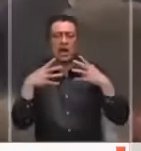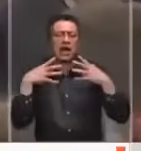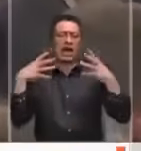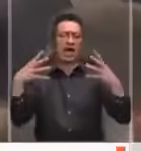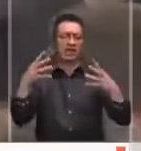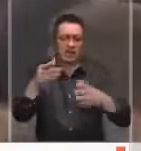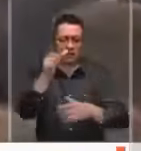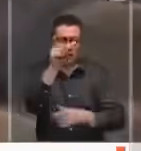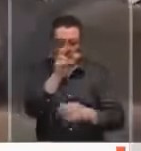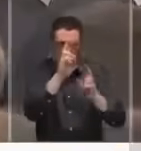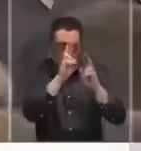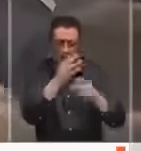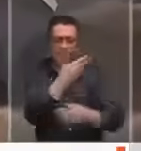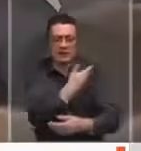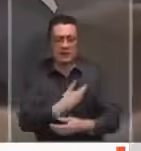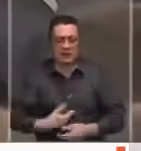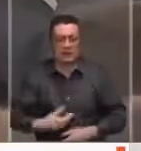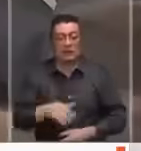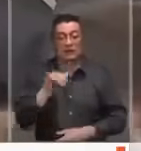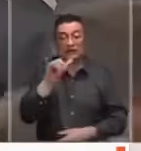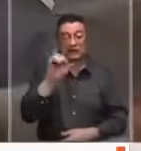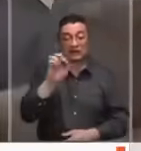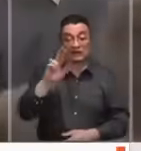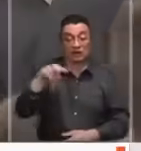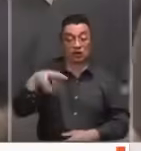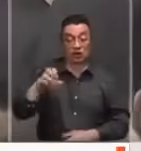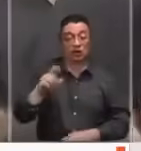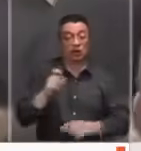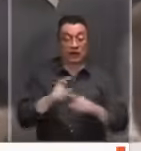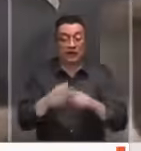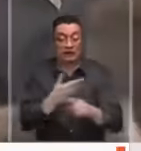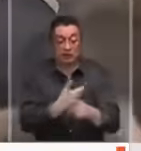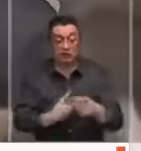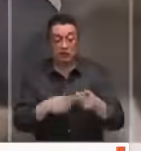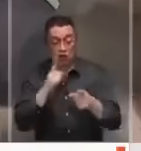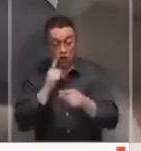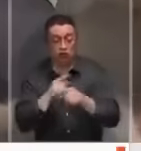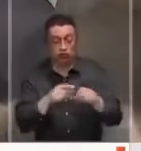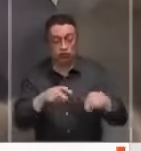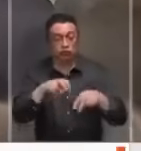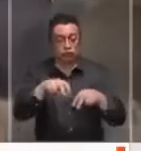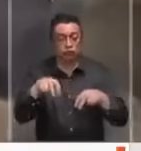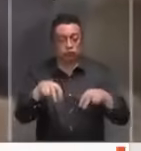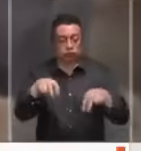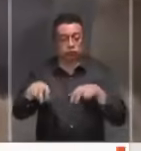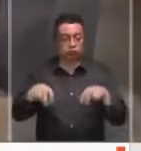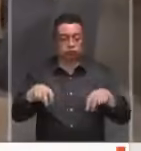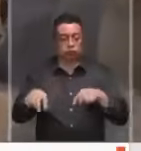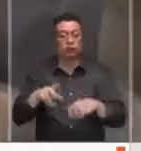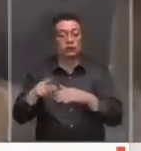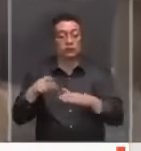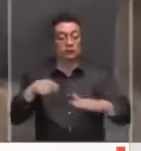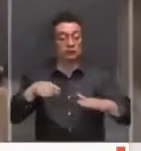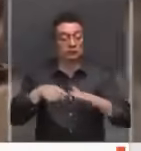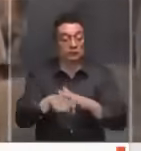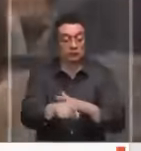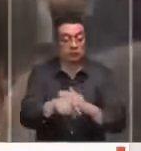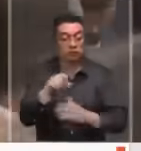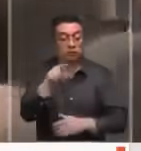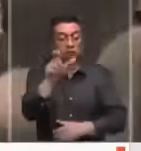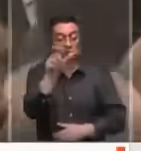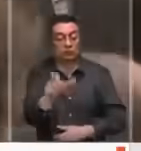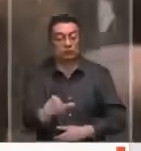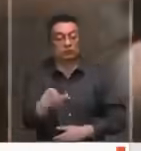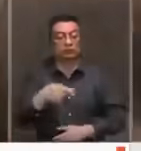Los yernos también ahí del expresidente, sí. También están acomodando. Bueno, el ingreso lo hizo con